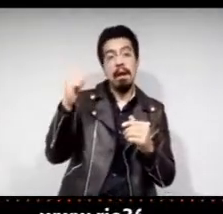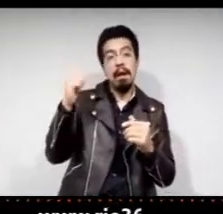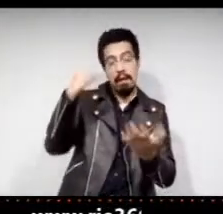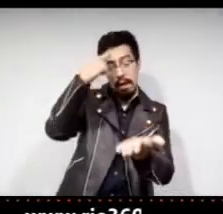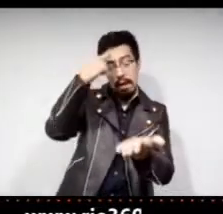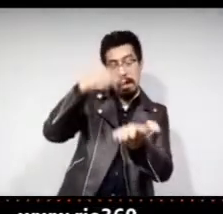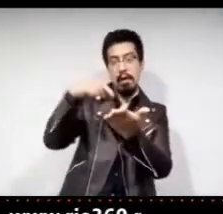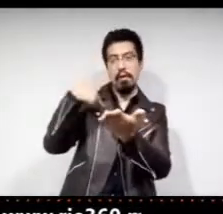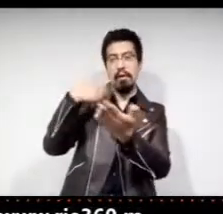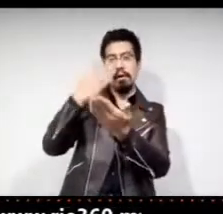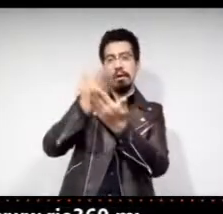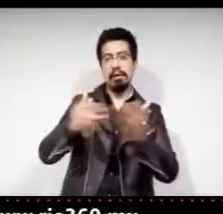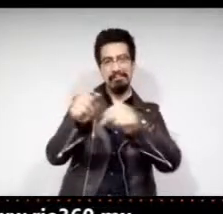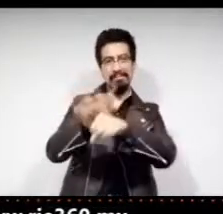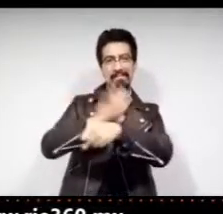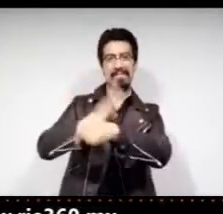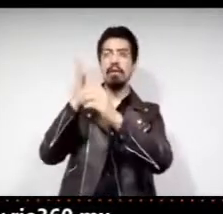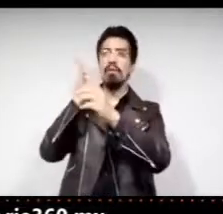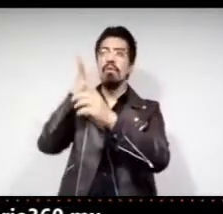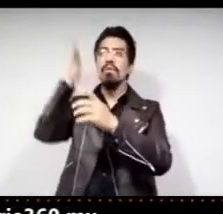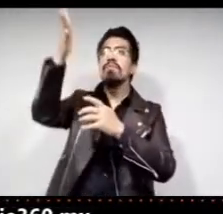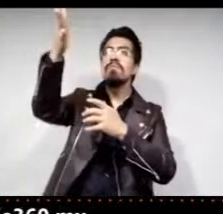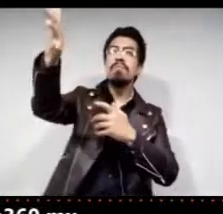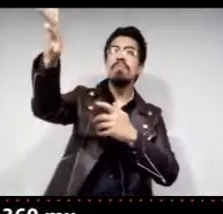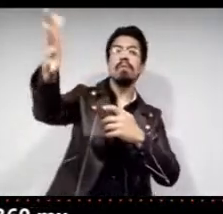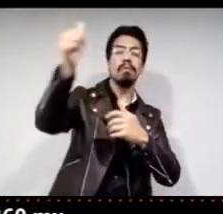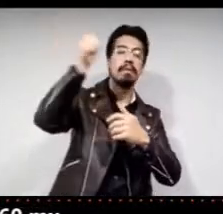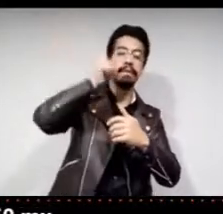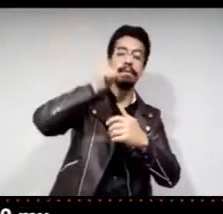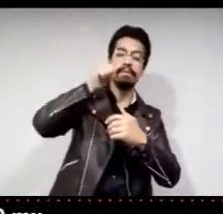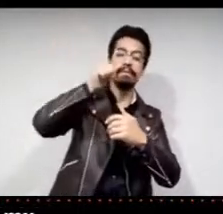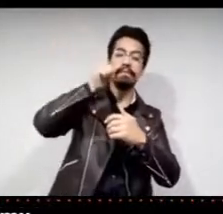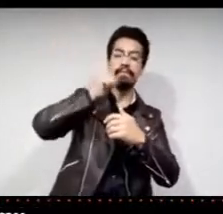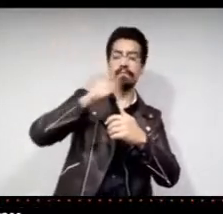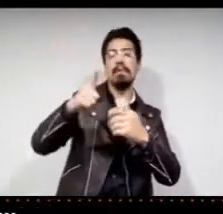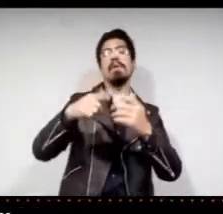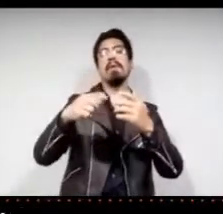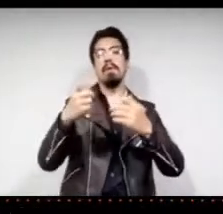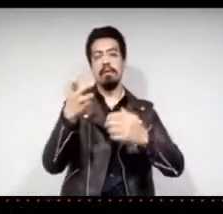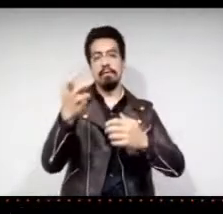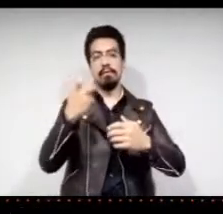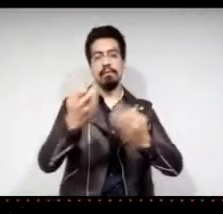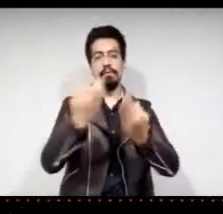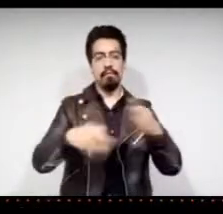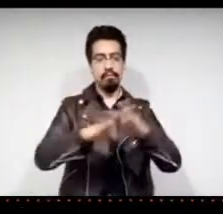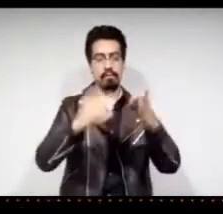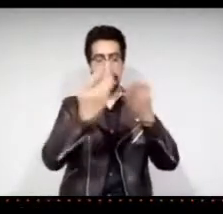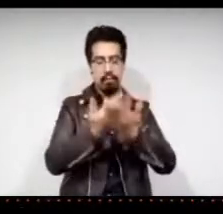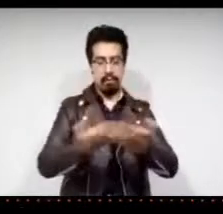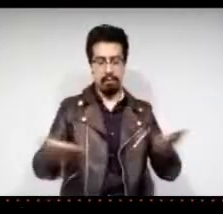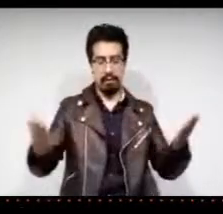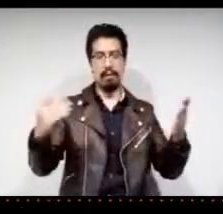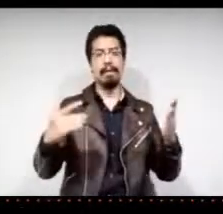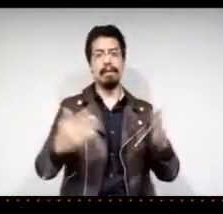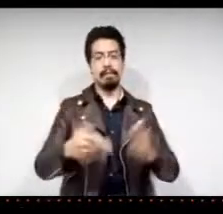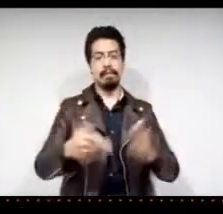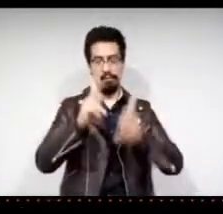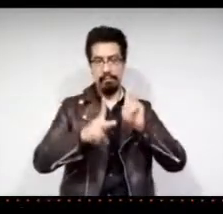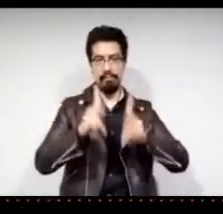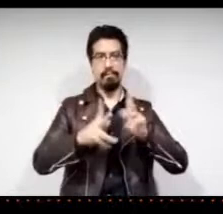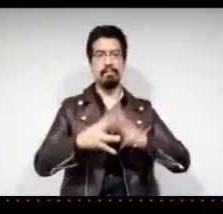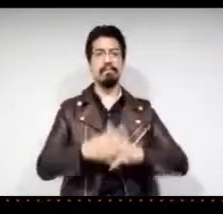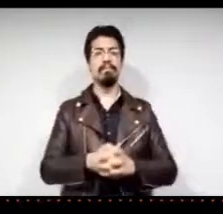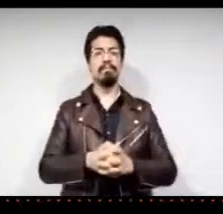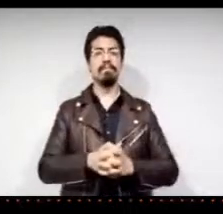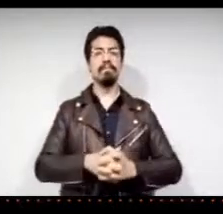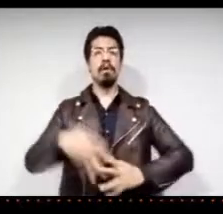el momento de plantear esto, ¿no? Entonces, yo propondría ahorita que estamos los integrantes de la red, lo teníamos en el